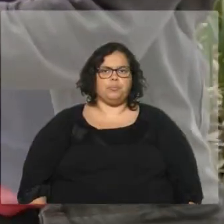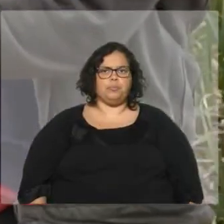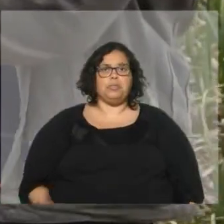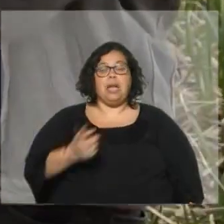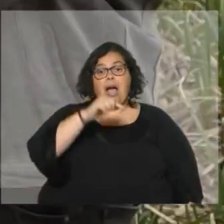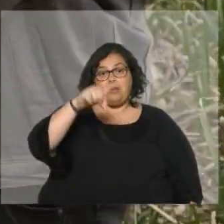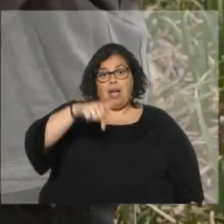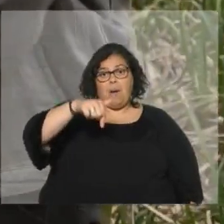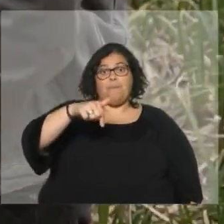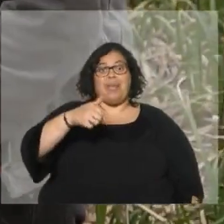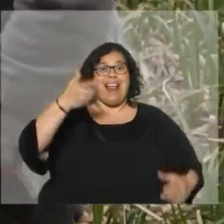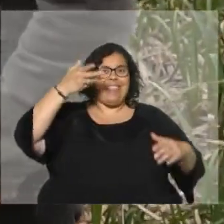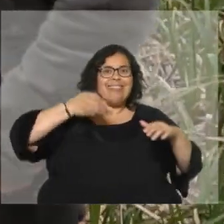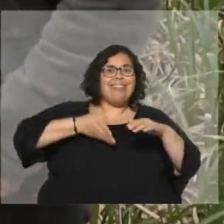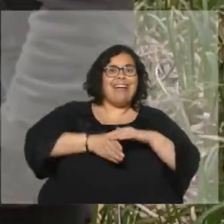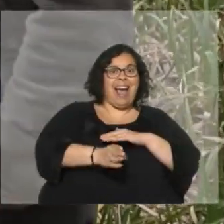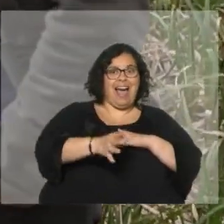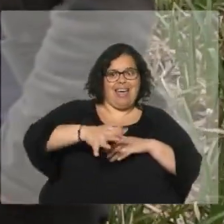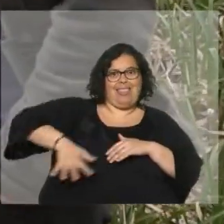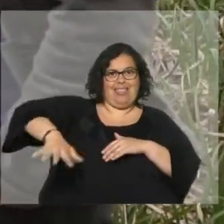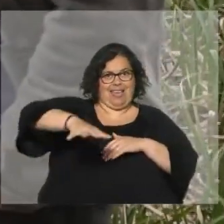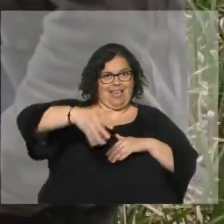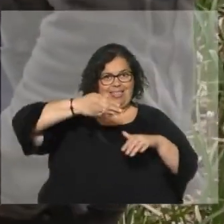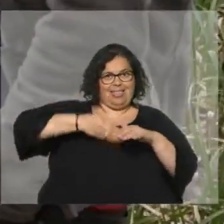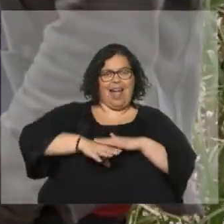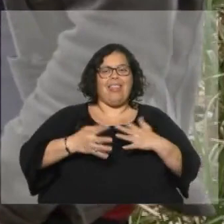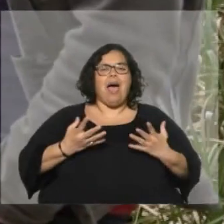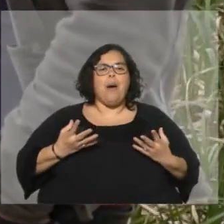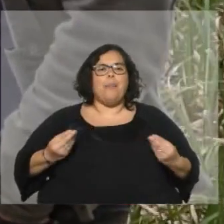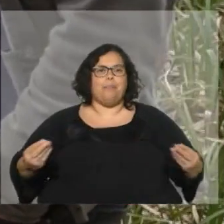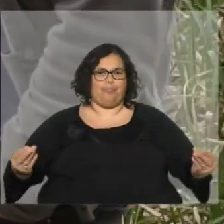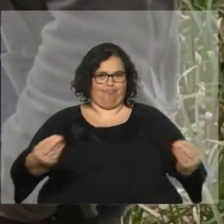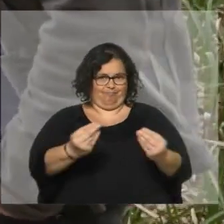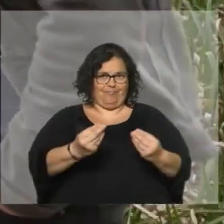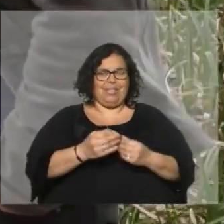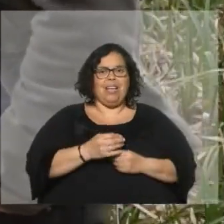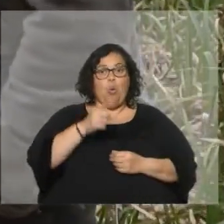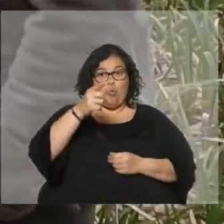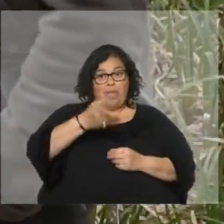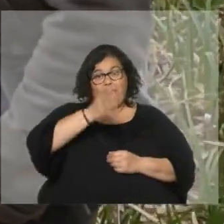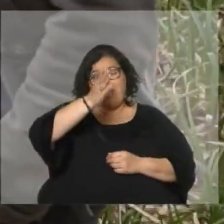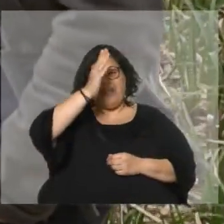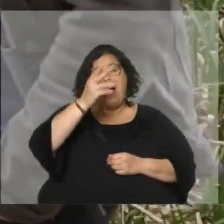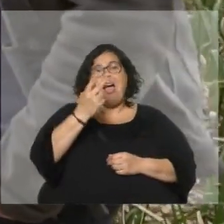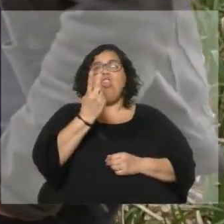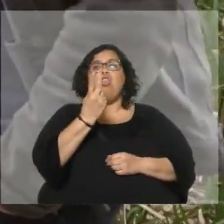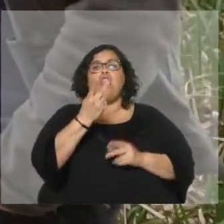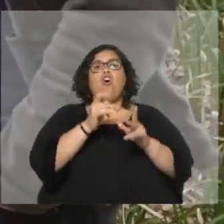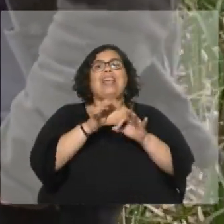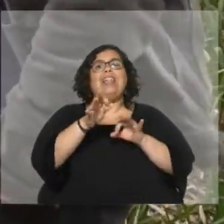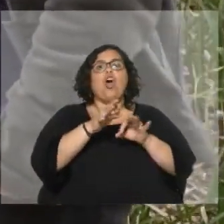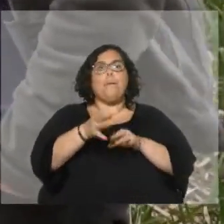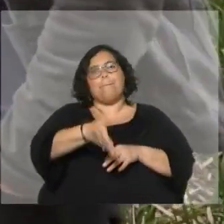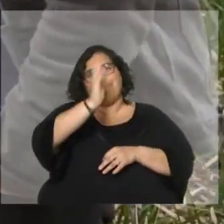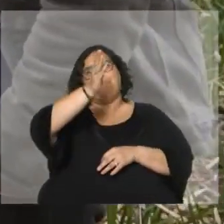estamos en la entrada, digamos. En la entrada. Del bañado, ustedes en realidad se meten 2 kilómetros para adentro. 2 kilómetros, más o menos.